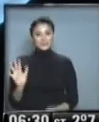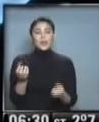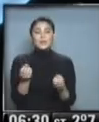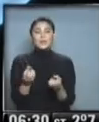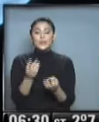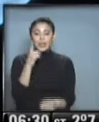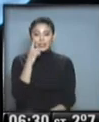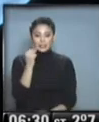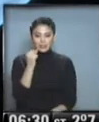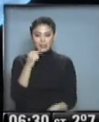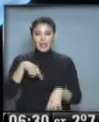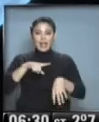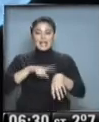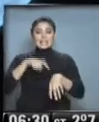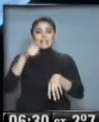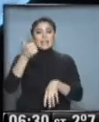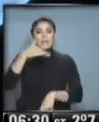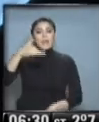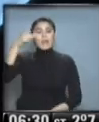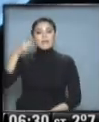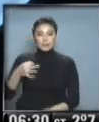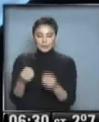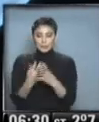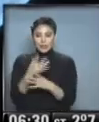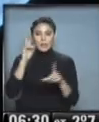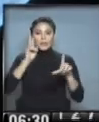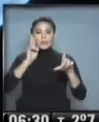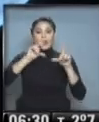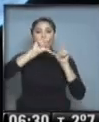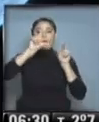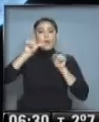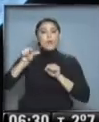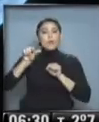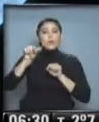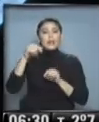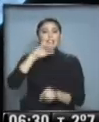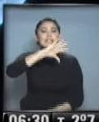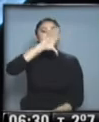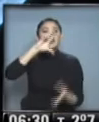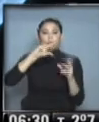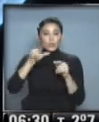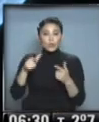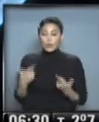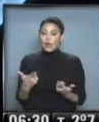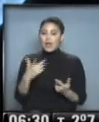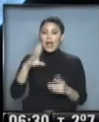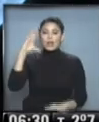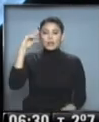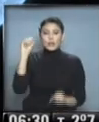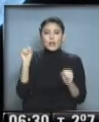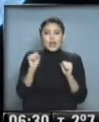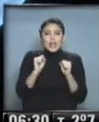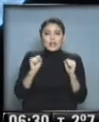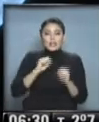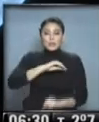Hola, muy buenos días. 6:30 en punto de la mañana. Miren qué luna, con cielo totalmente despejado. Eso sí, una noche muy fría, todavía